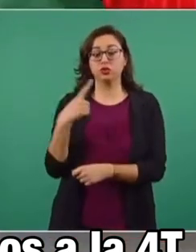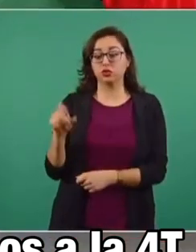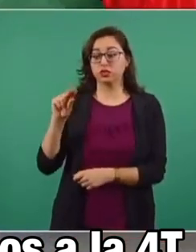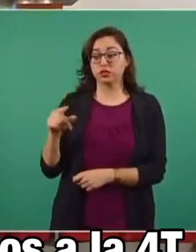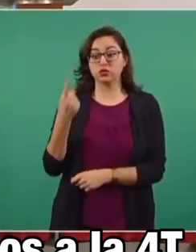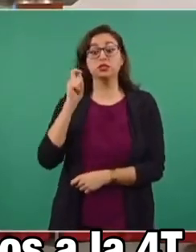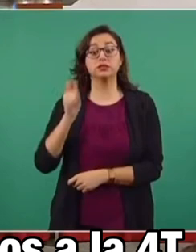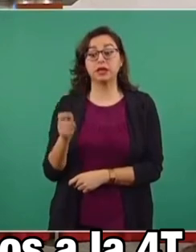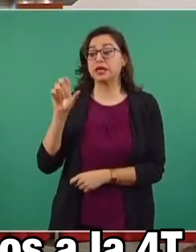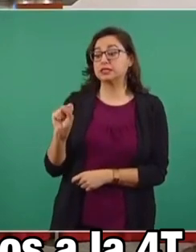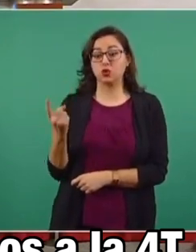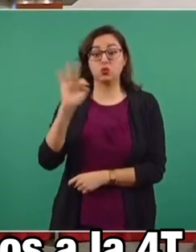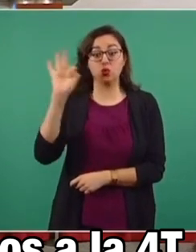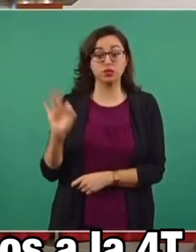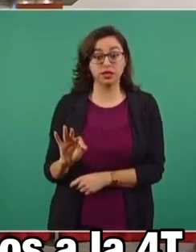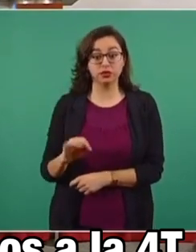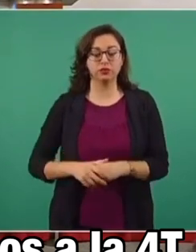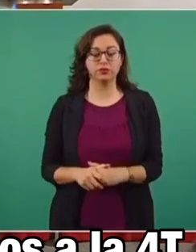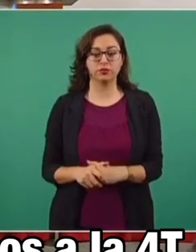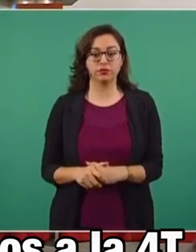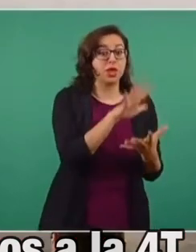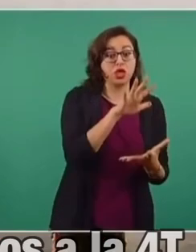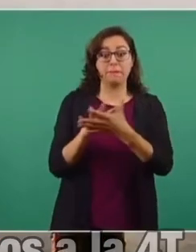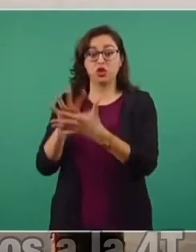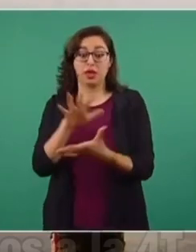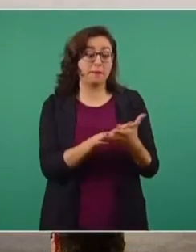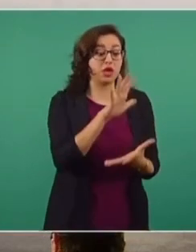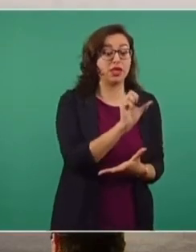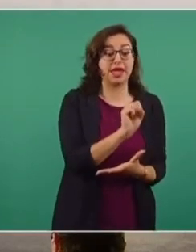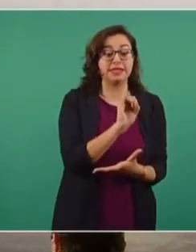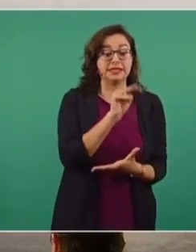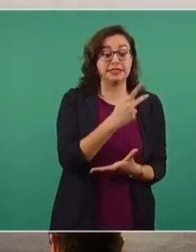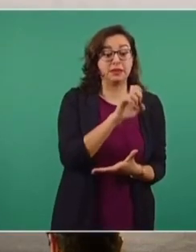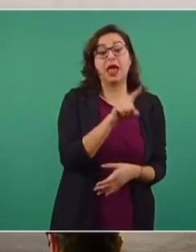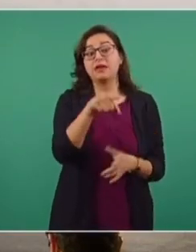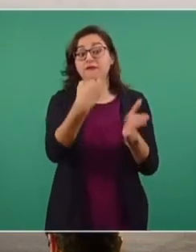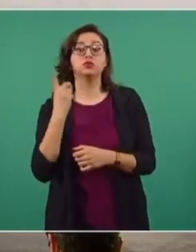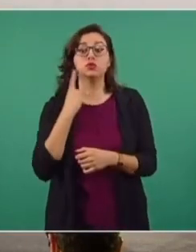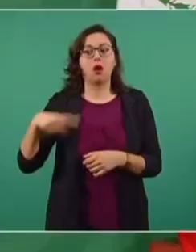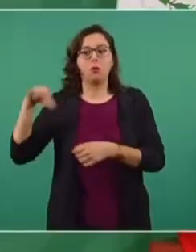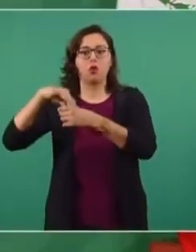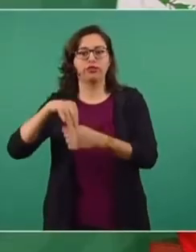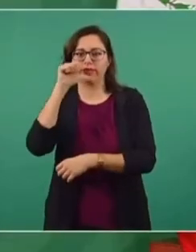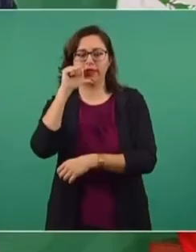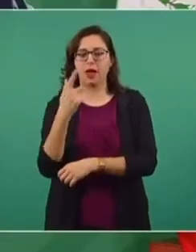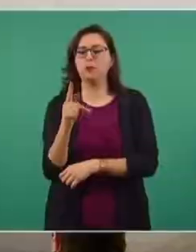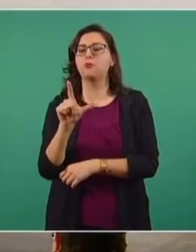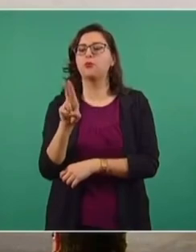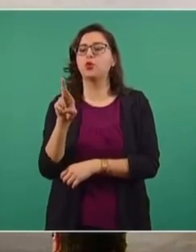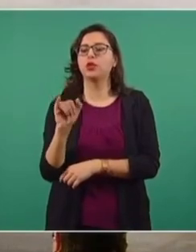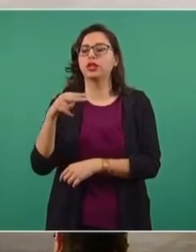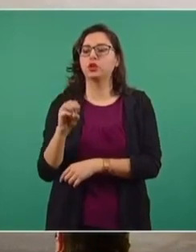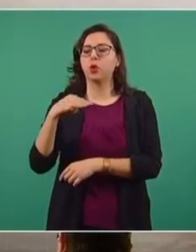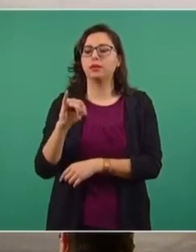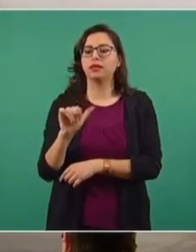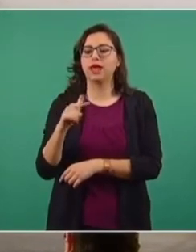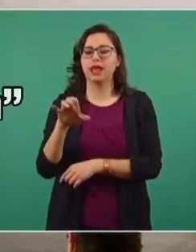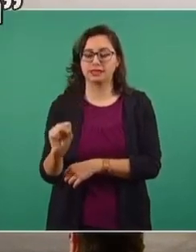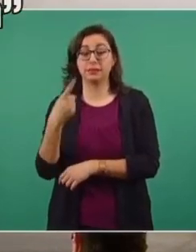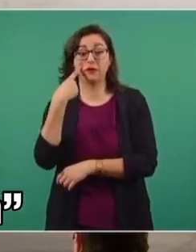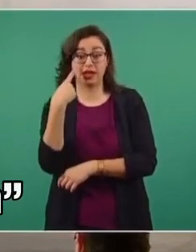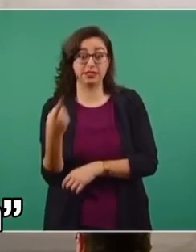61%. Para tener mayoría calificada es 66. Porque aquí hay que agregar los plurinominales. Pero nada más en la simple son